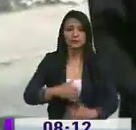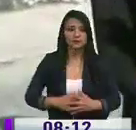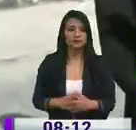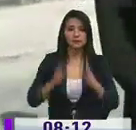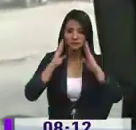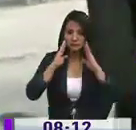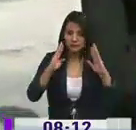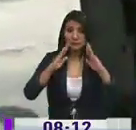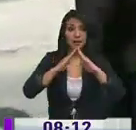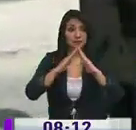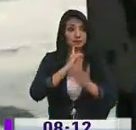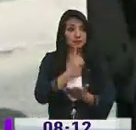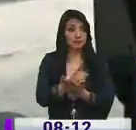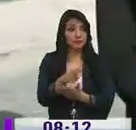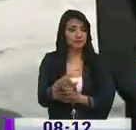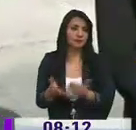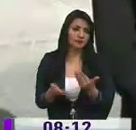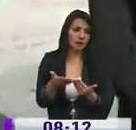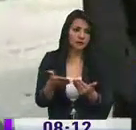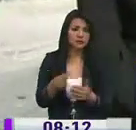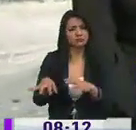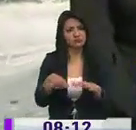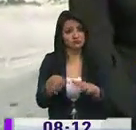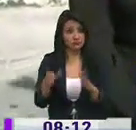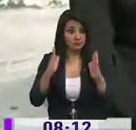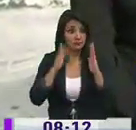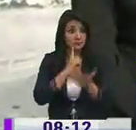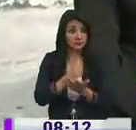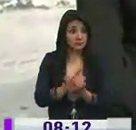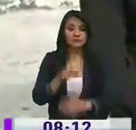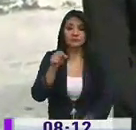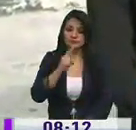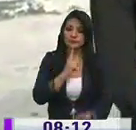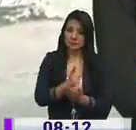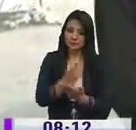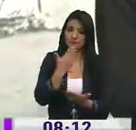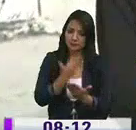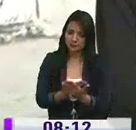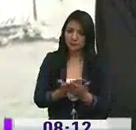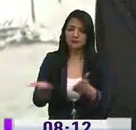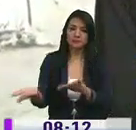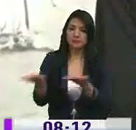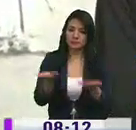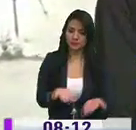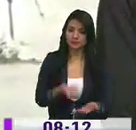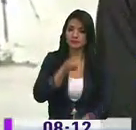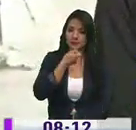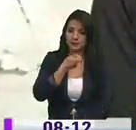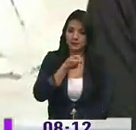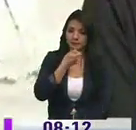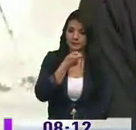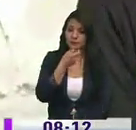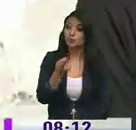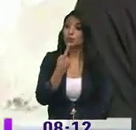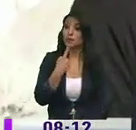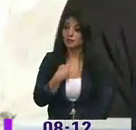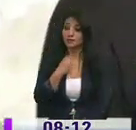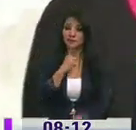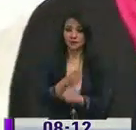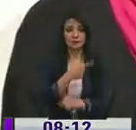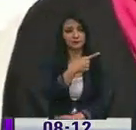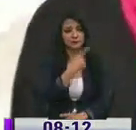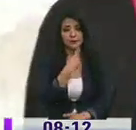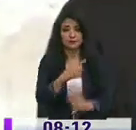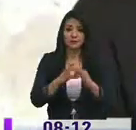atienden también en su casa y eso también facilita muchísimo la atención. Así es, señorita, muchísimas gracias por la apertura. Bueno, pues como usted lo dijo y también acá lo dijo